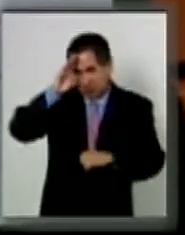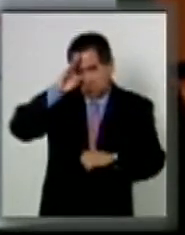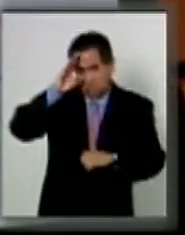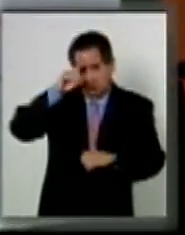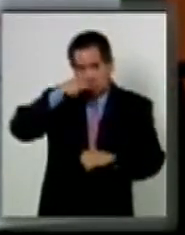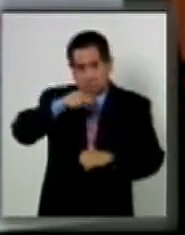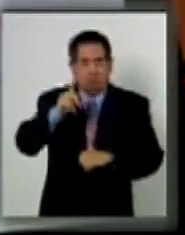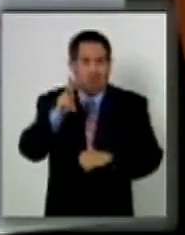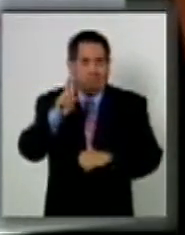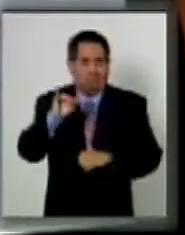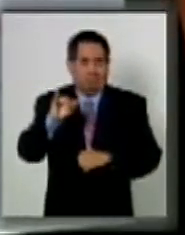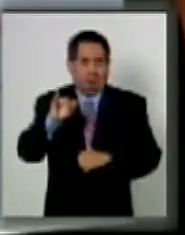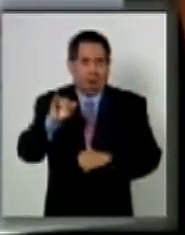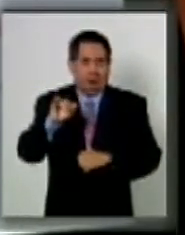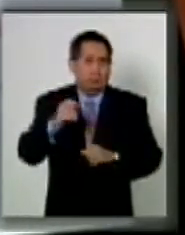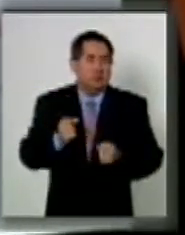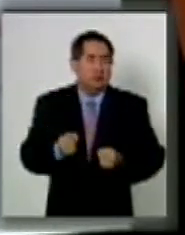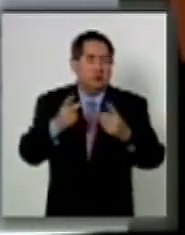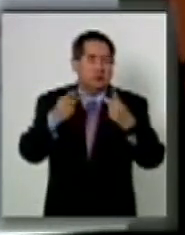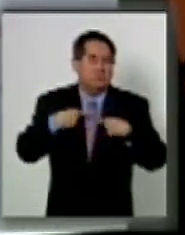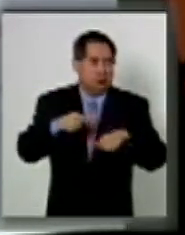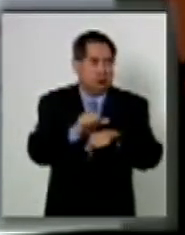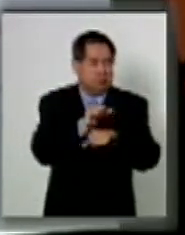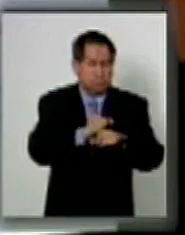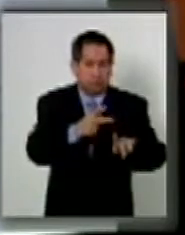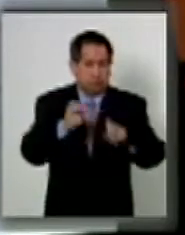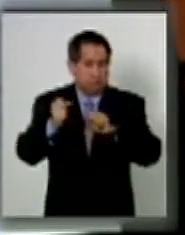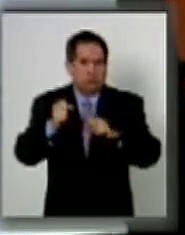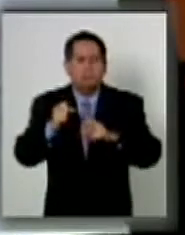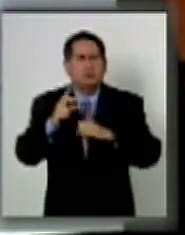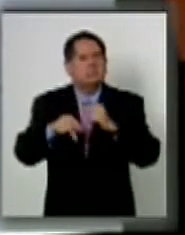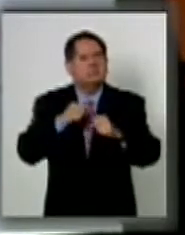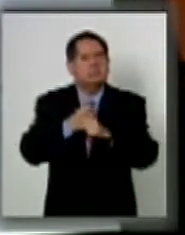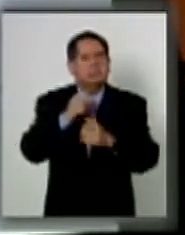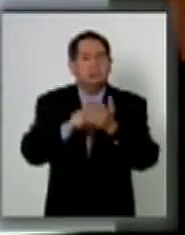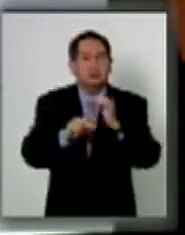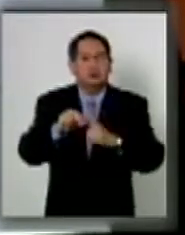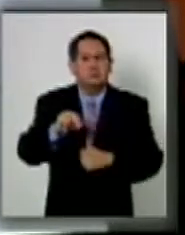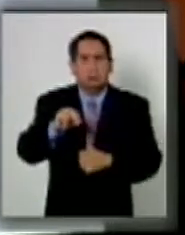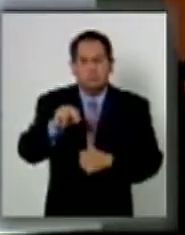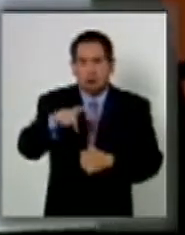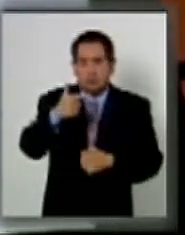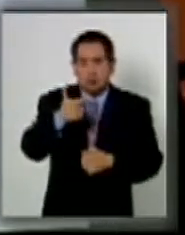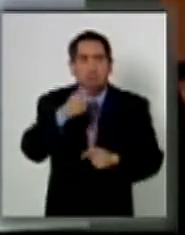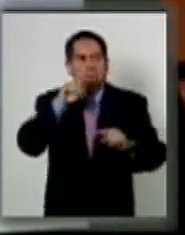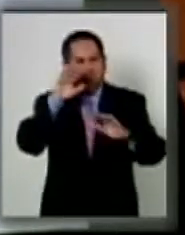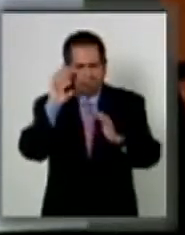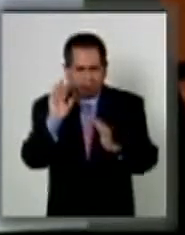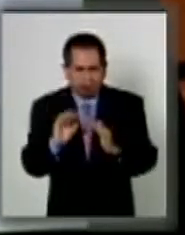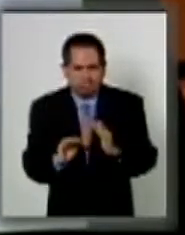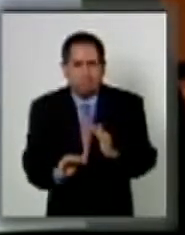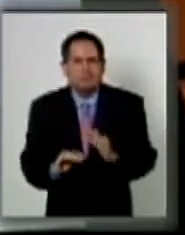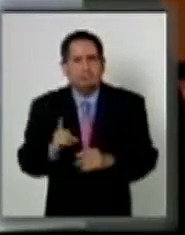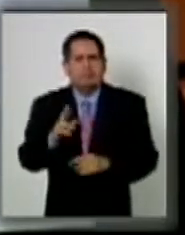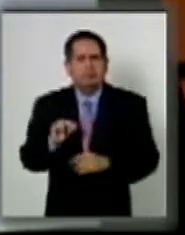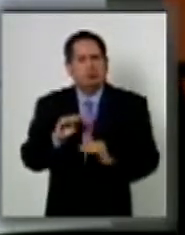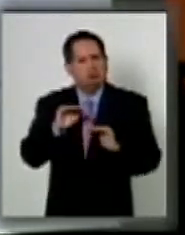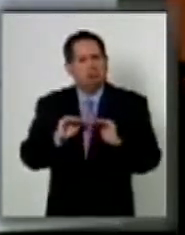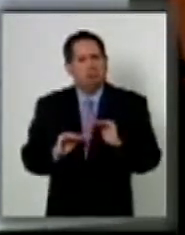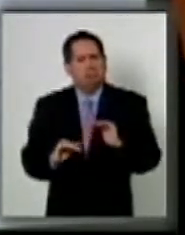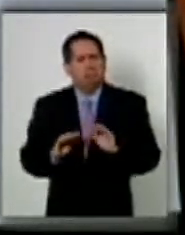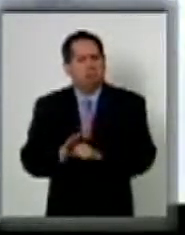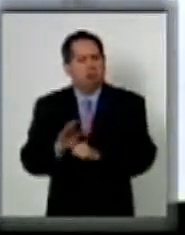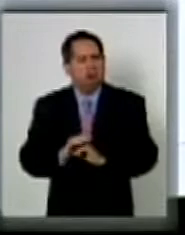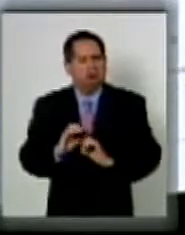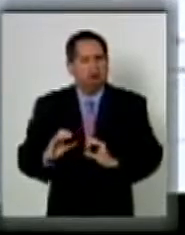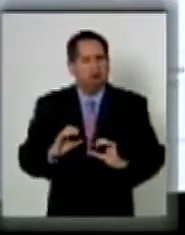el número de vehículos asegurados. En el 2012 recupera el PRD y vean ustedes cómo va.